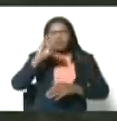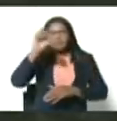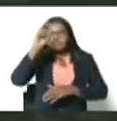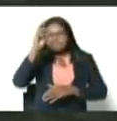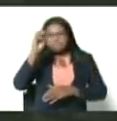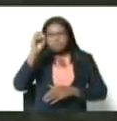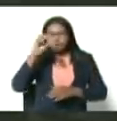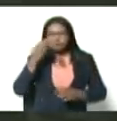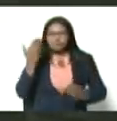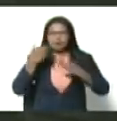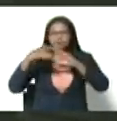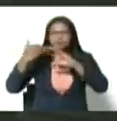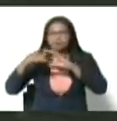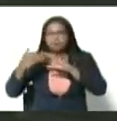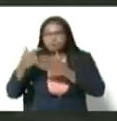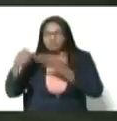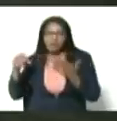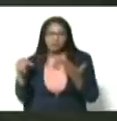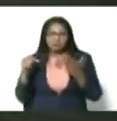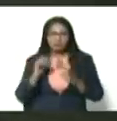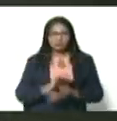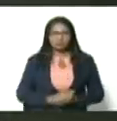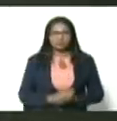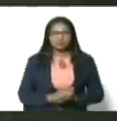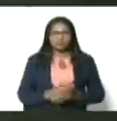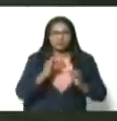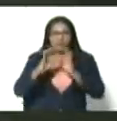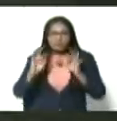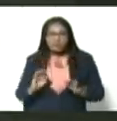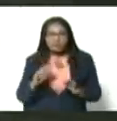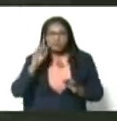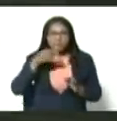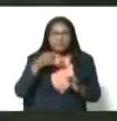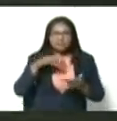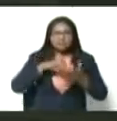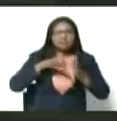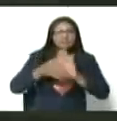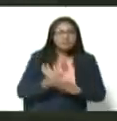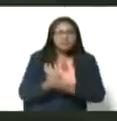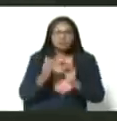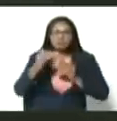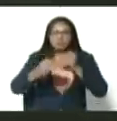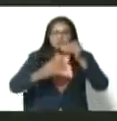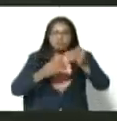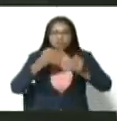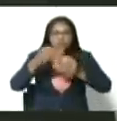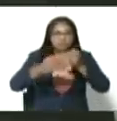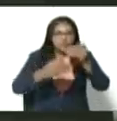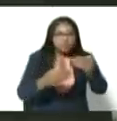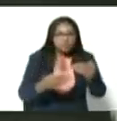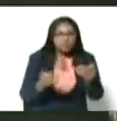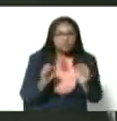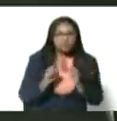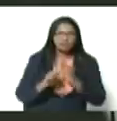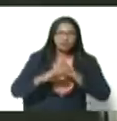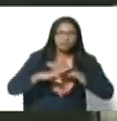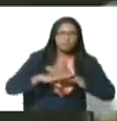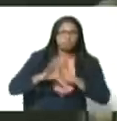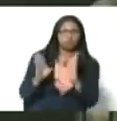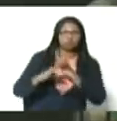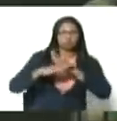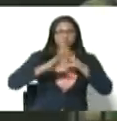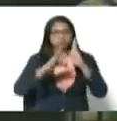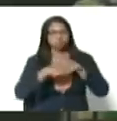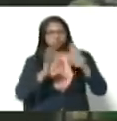todo perfectamente coordinado, señor presidente. Y aquí vamos hacia adelante, rompiendo el bloqueo, donde nosotros tenemos